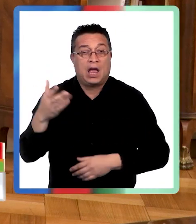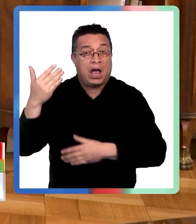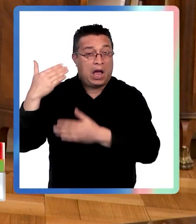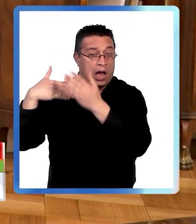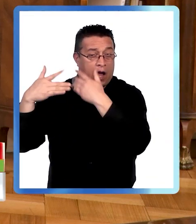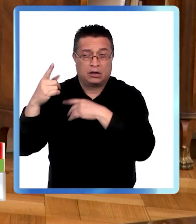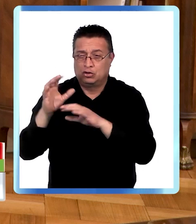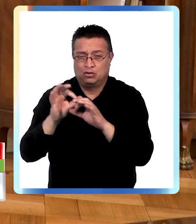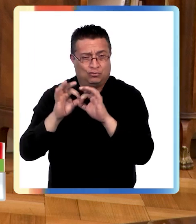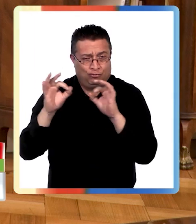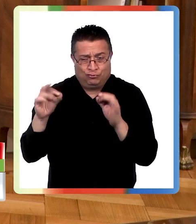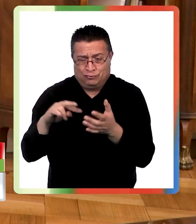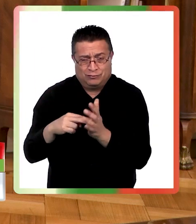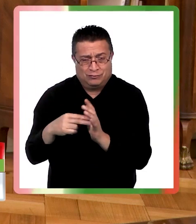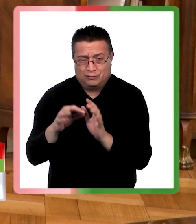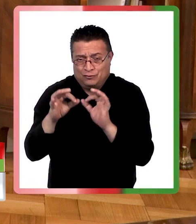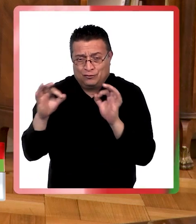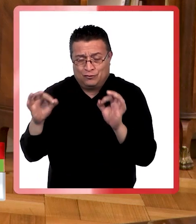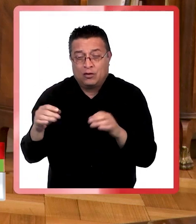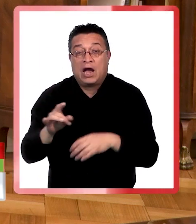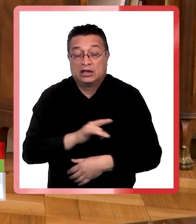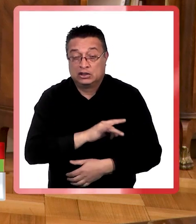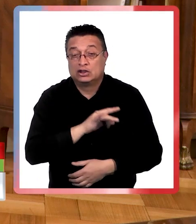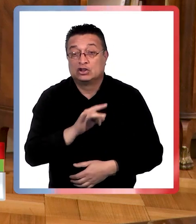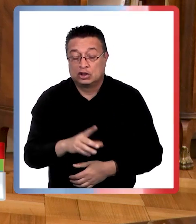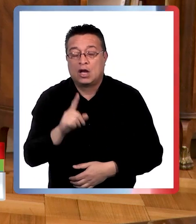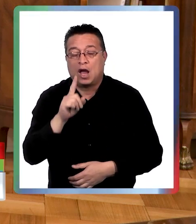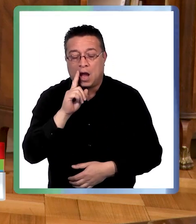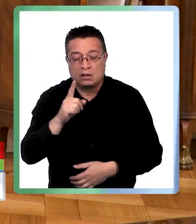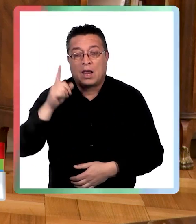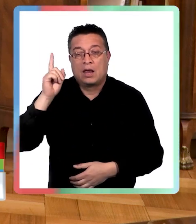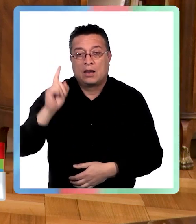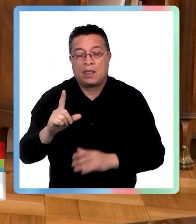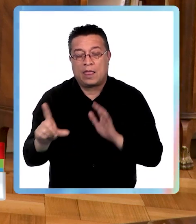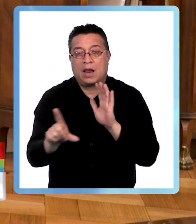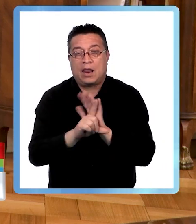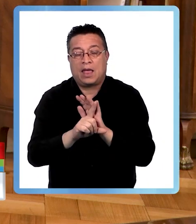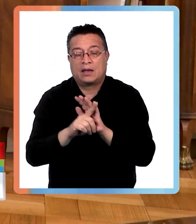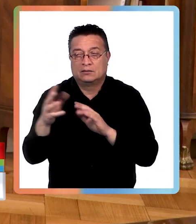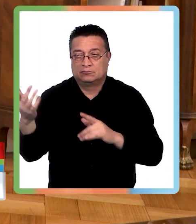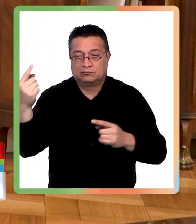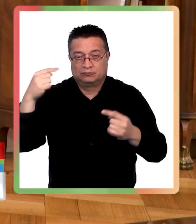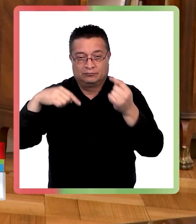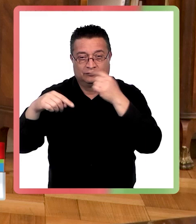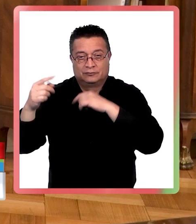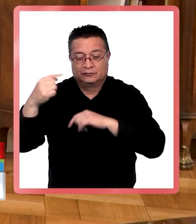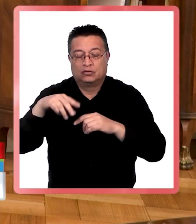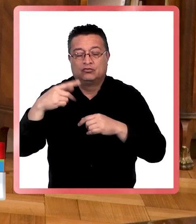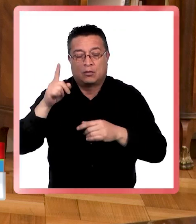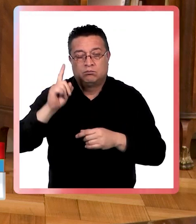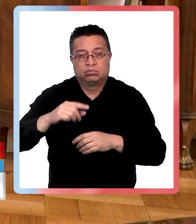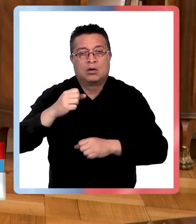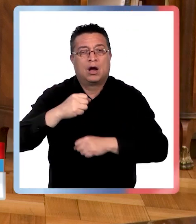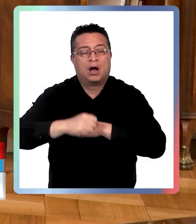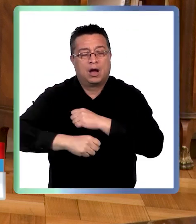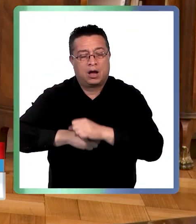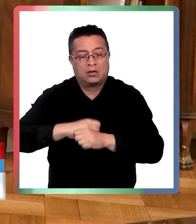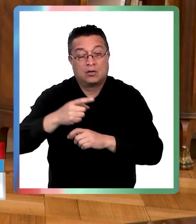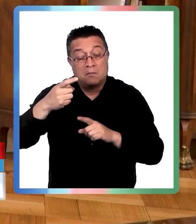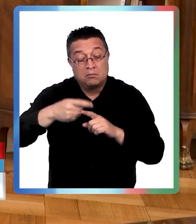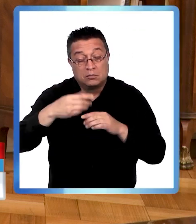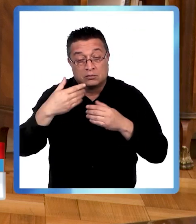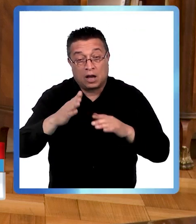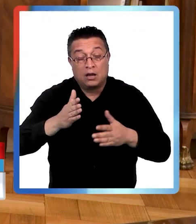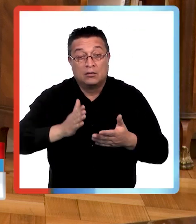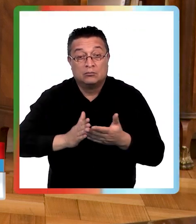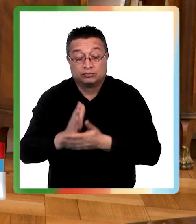históricamente no los eran. Chile dictó una ley de migraciones que se discutió por largo tiempo, que salió justo pocos meses